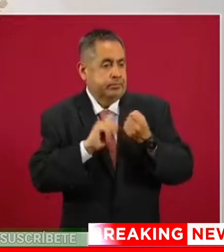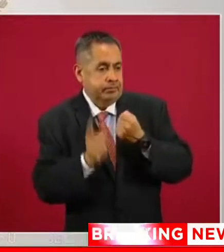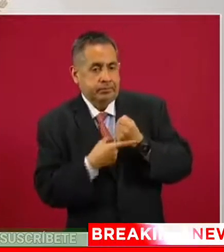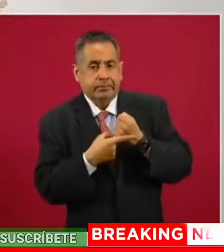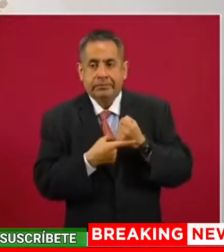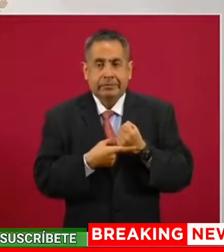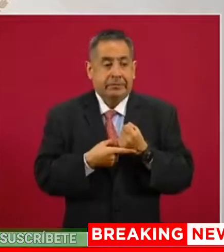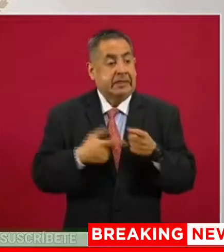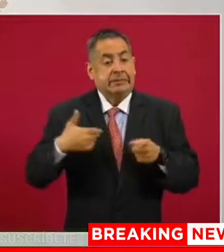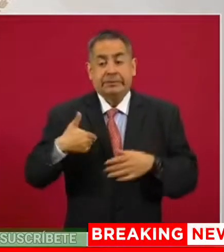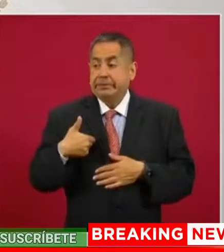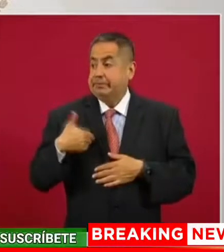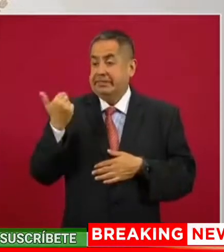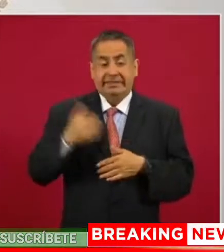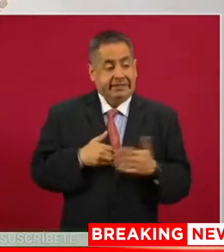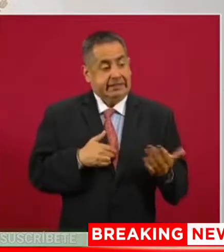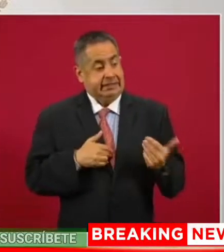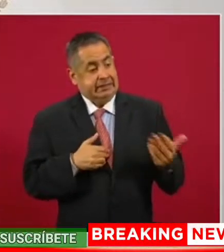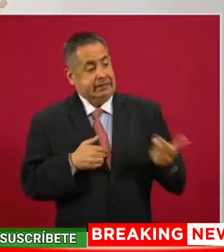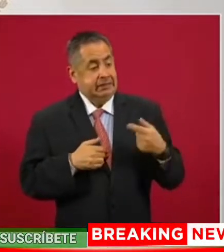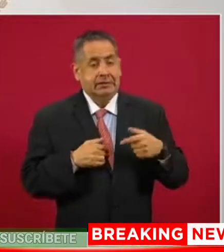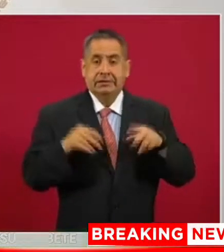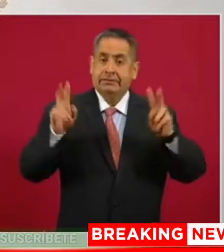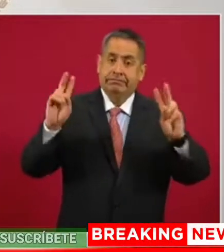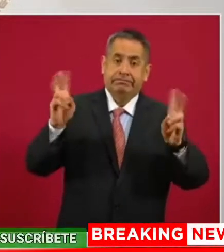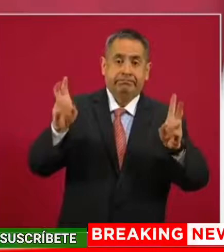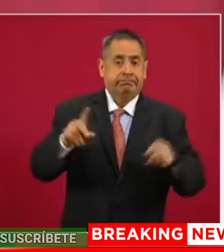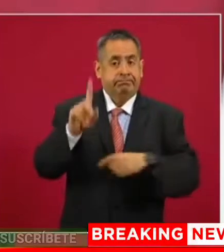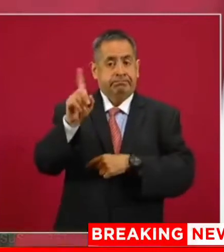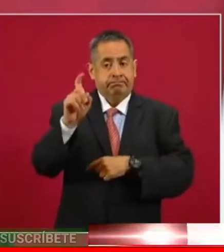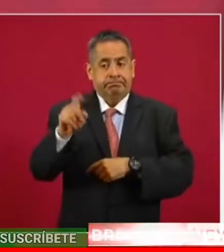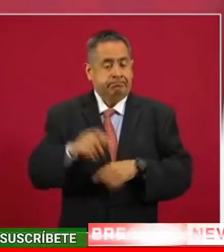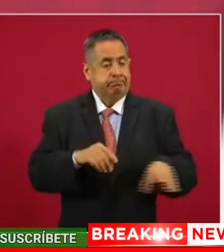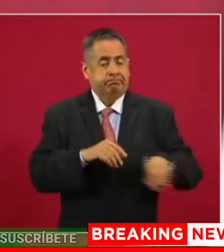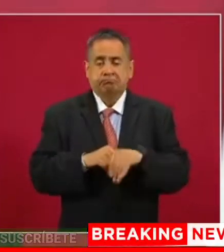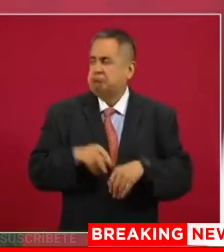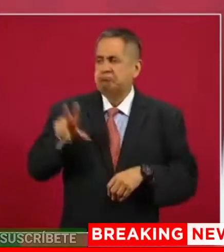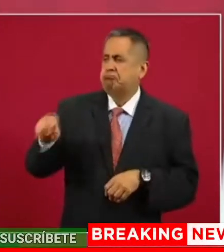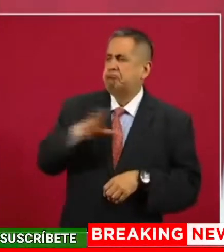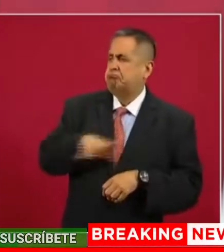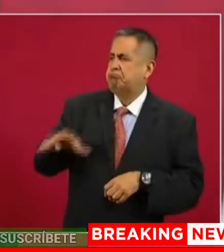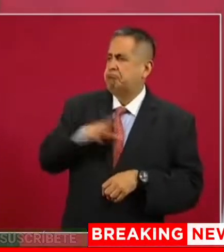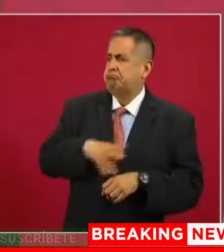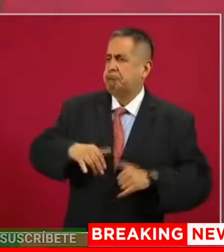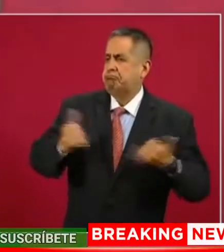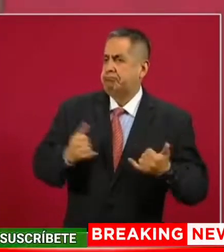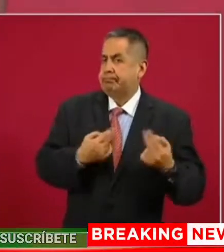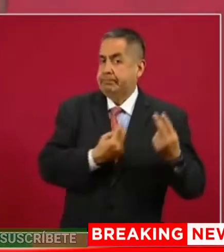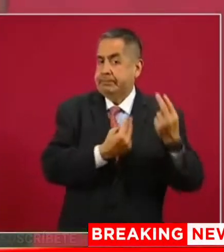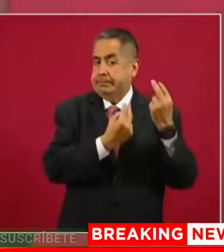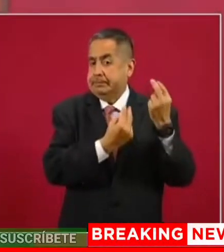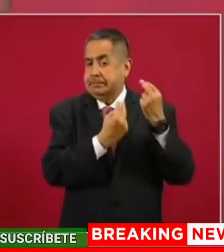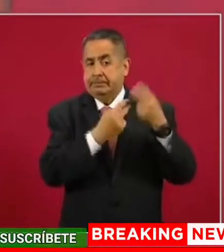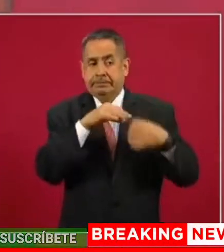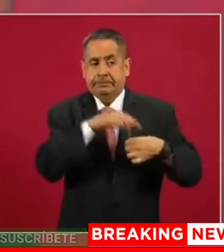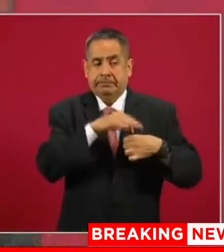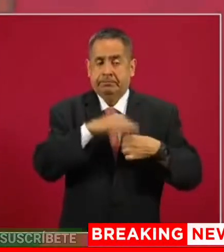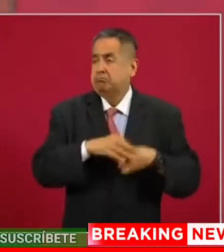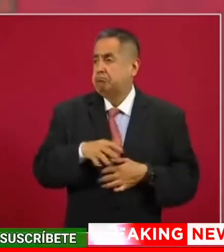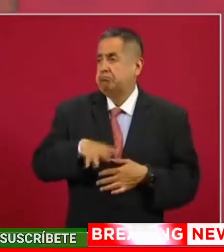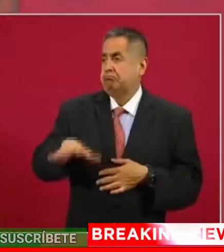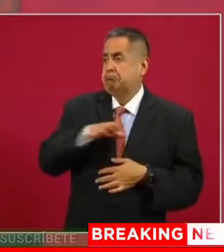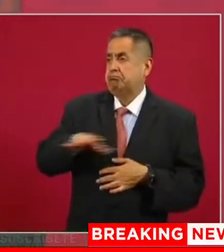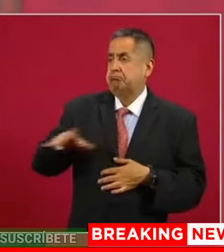utilizó este asunto como bandera, el decir no vamos a entregar el agua, porque el agua es